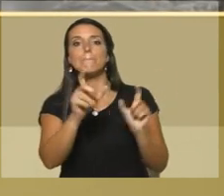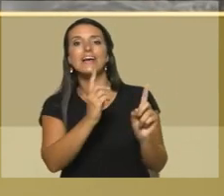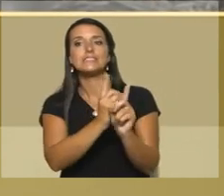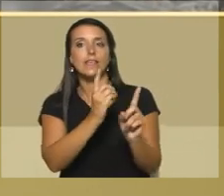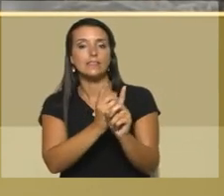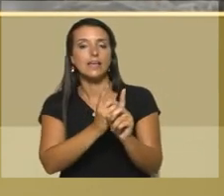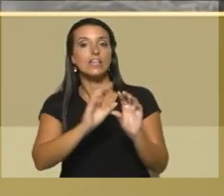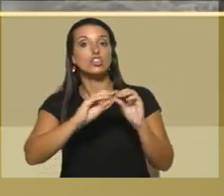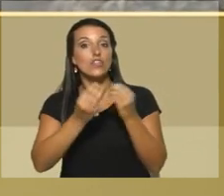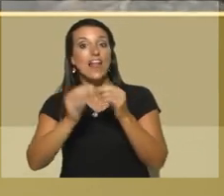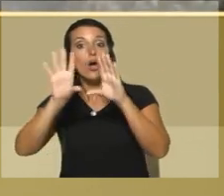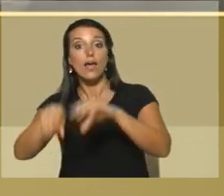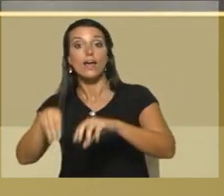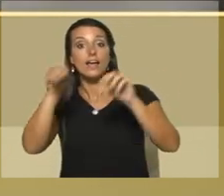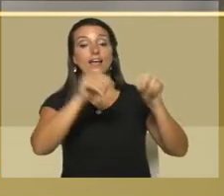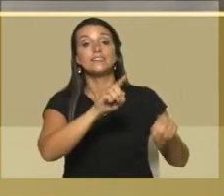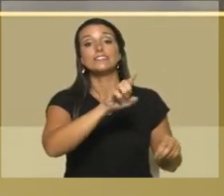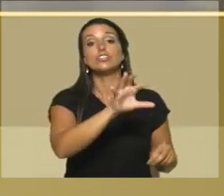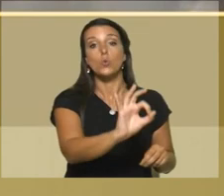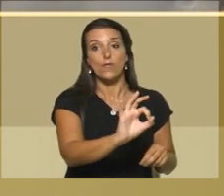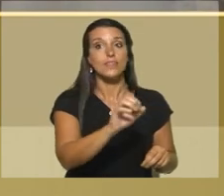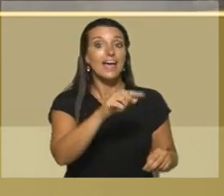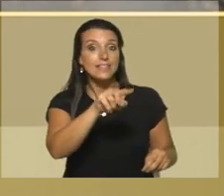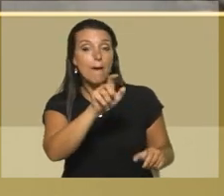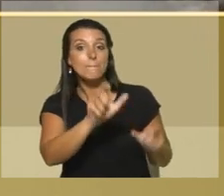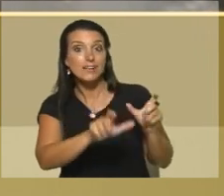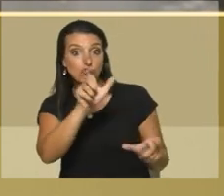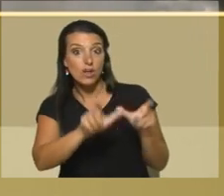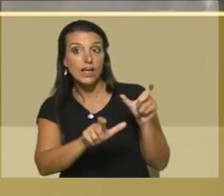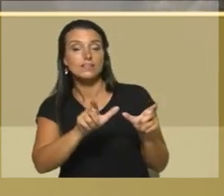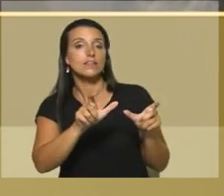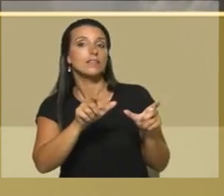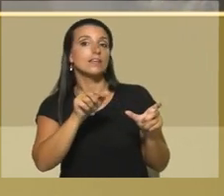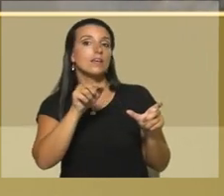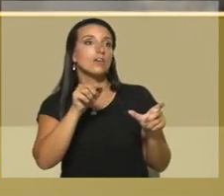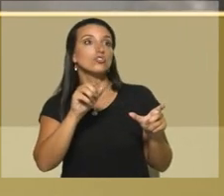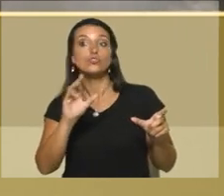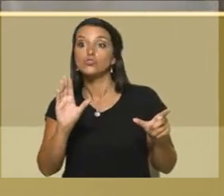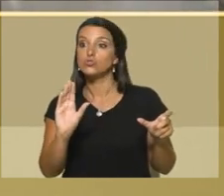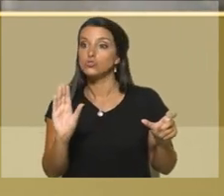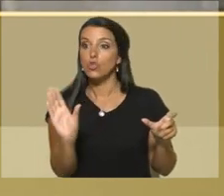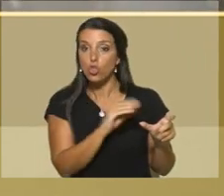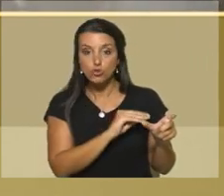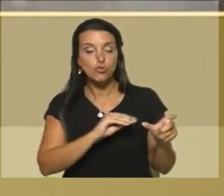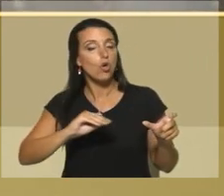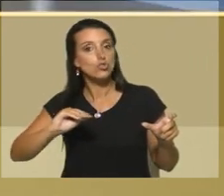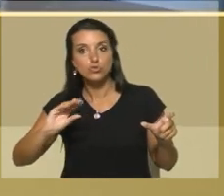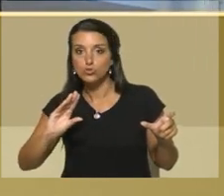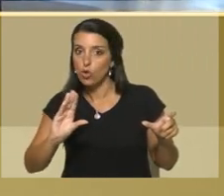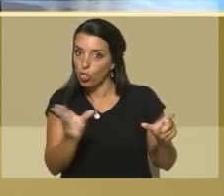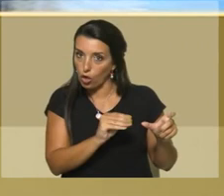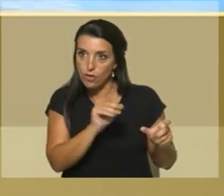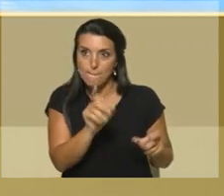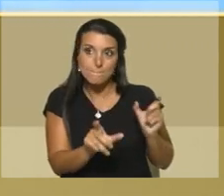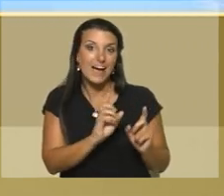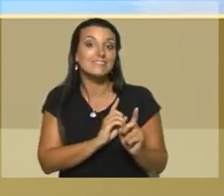reubicados alrededor de 150 estos pacientes fueron este en principio todos absolutamente todos Fueron